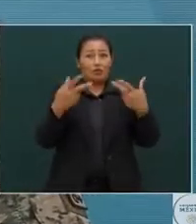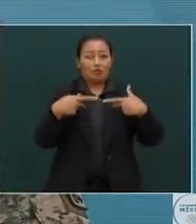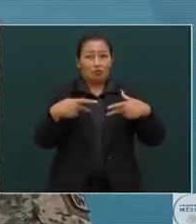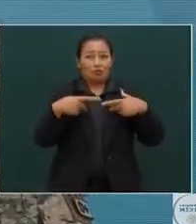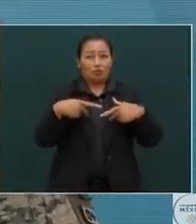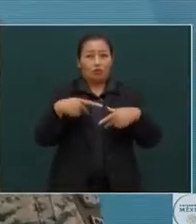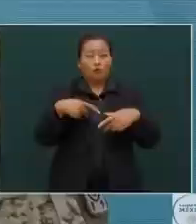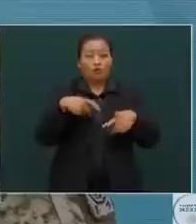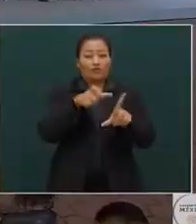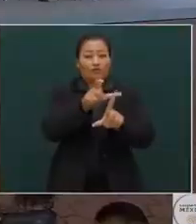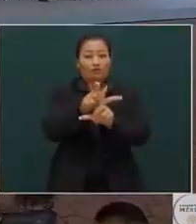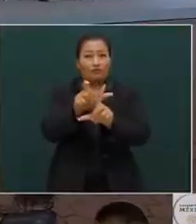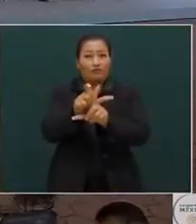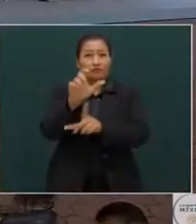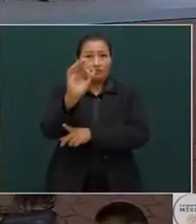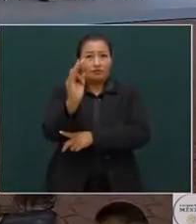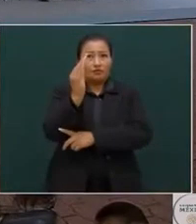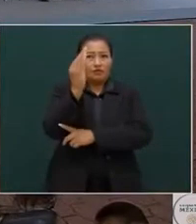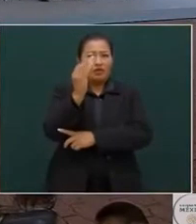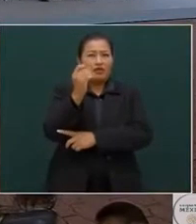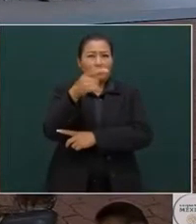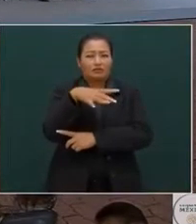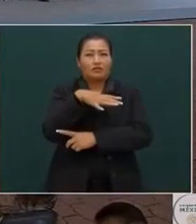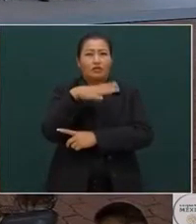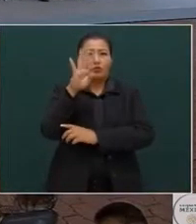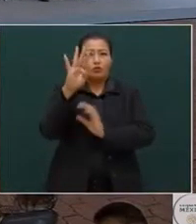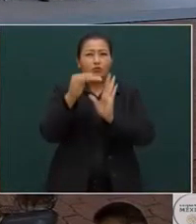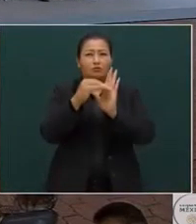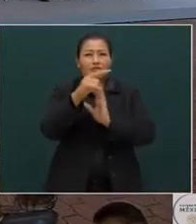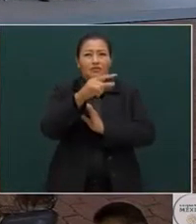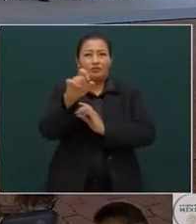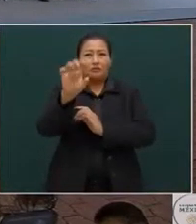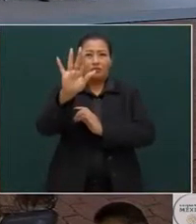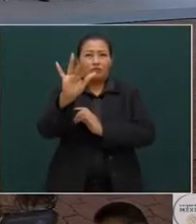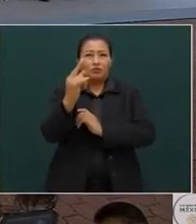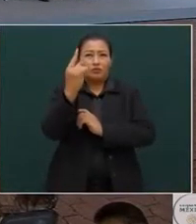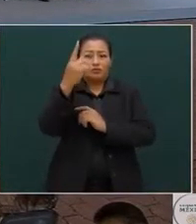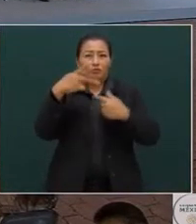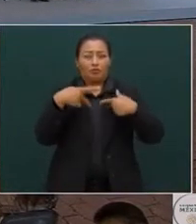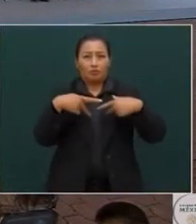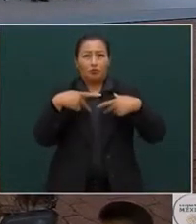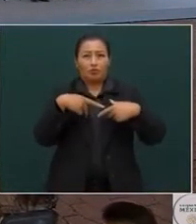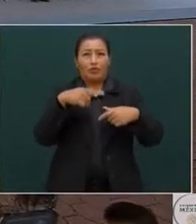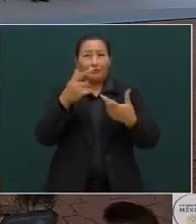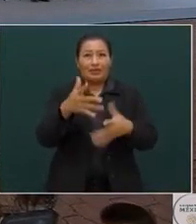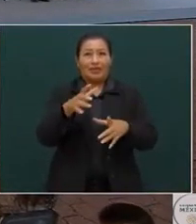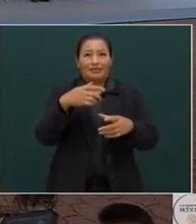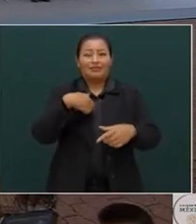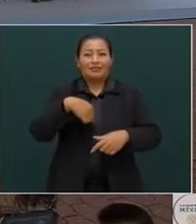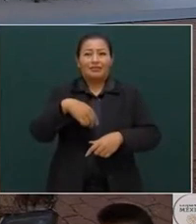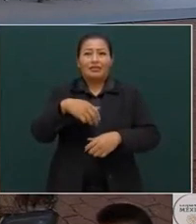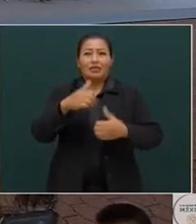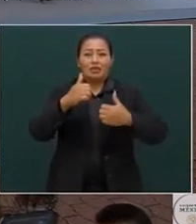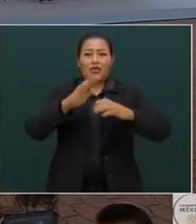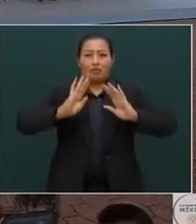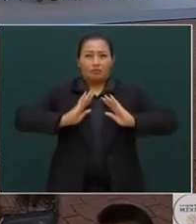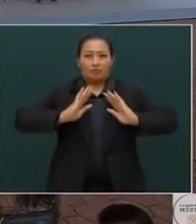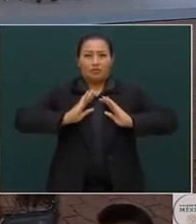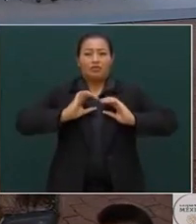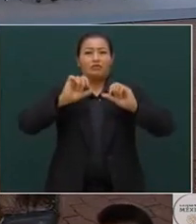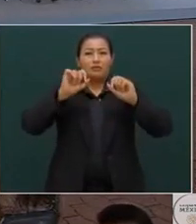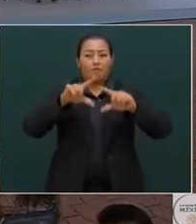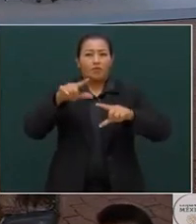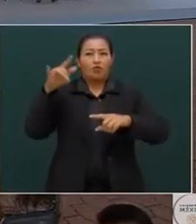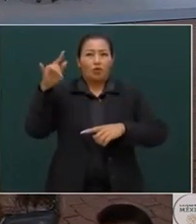federales, tenemos 4.151 elementos operativos del Ejército y de la Fuerza